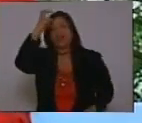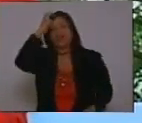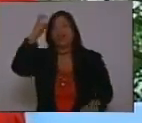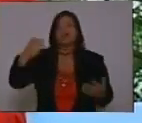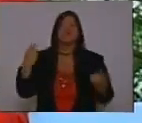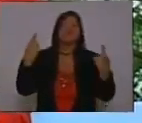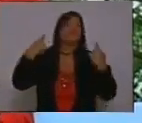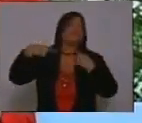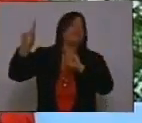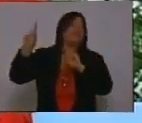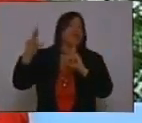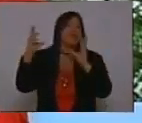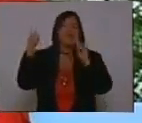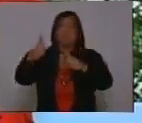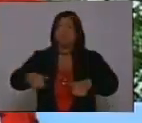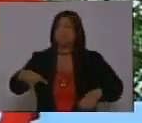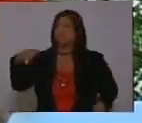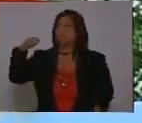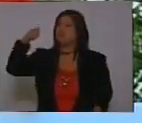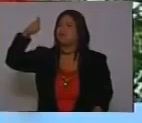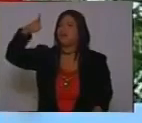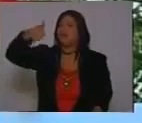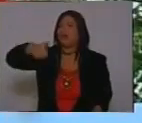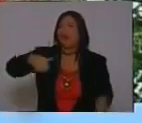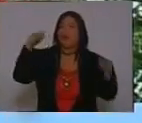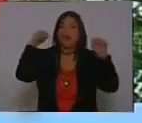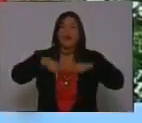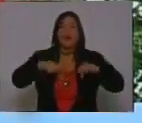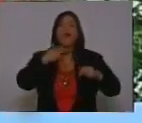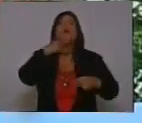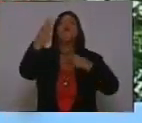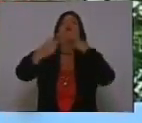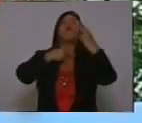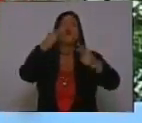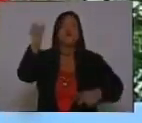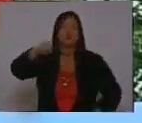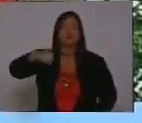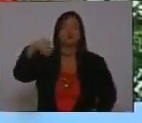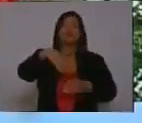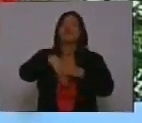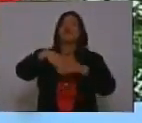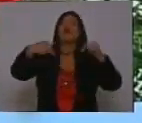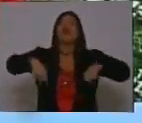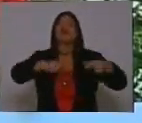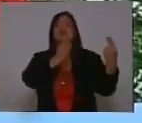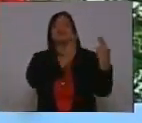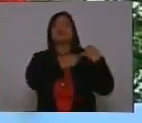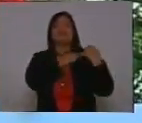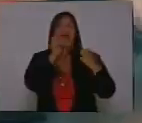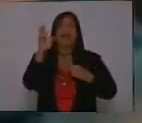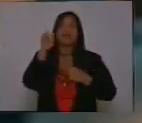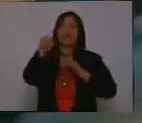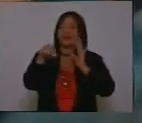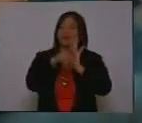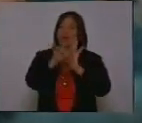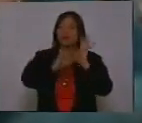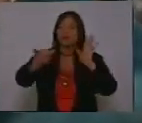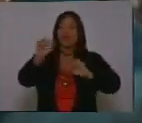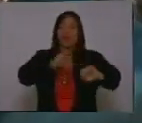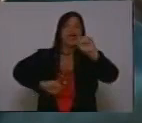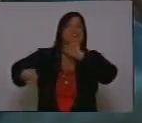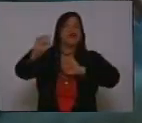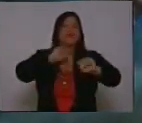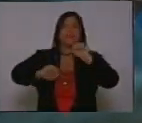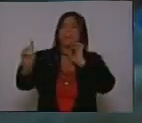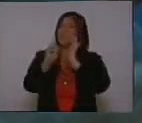fue olvidado por tantas décadas, pero que hoy tiene una voz y tiene un voto aquí dentro de la Asamblea Nacional, que defenderá los